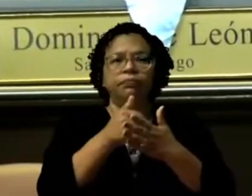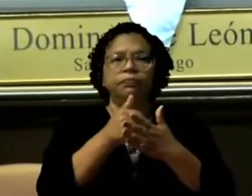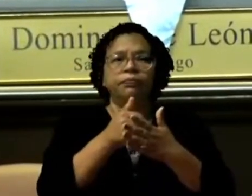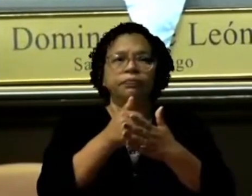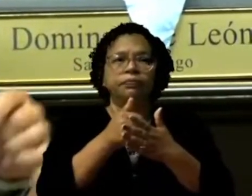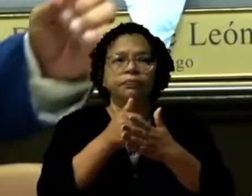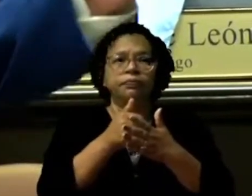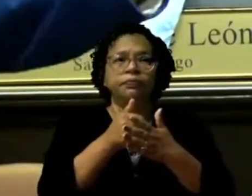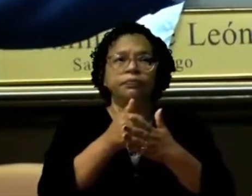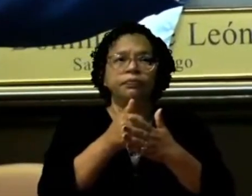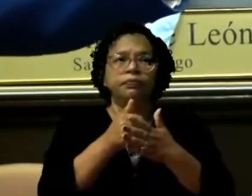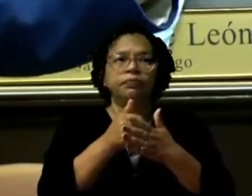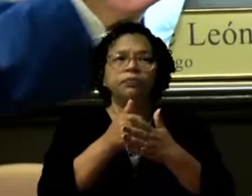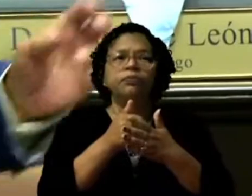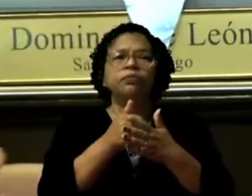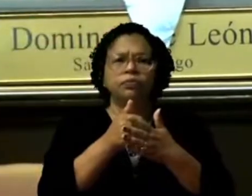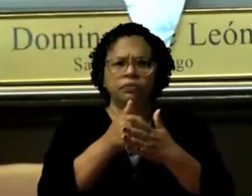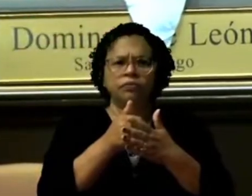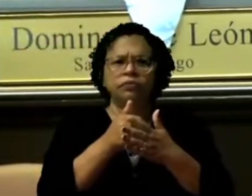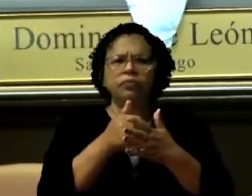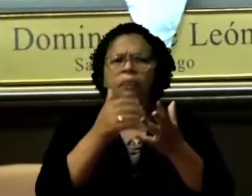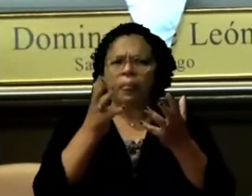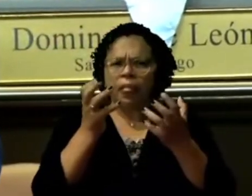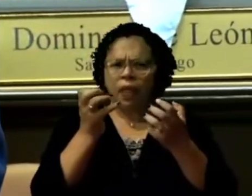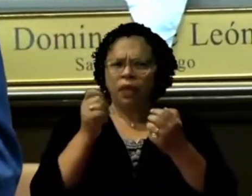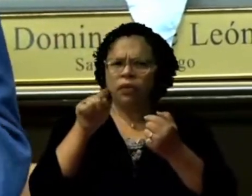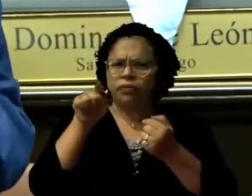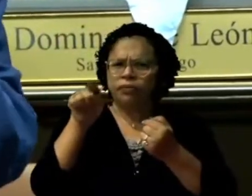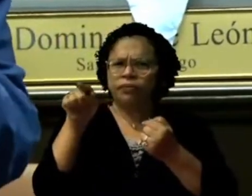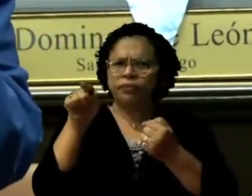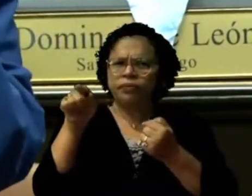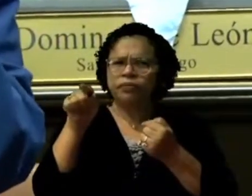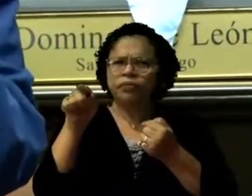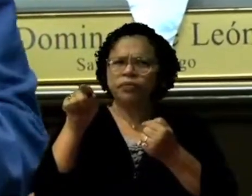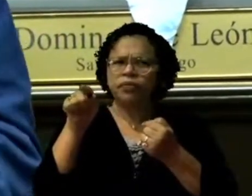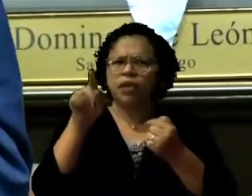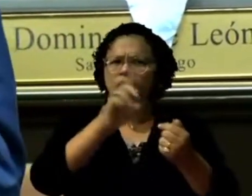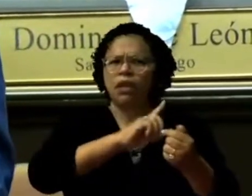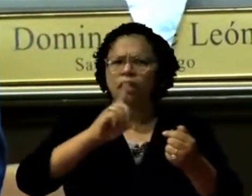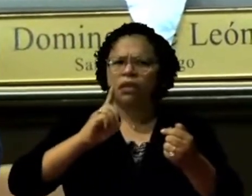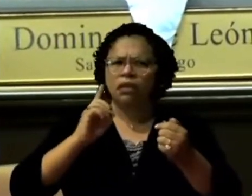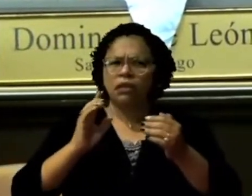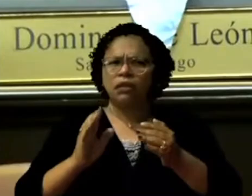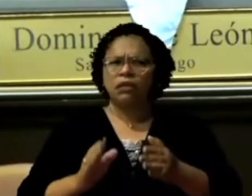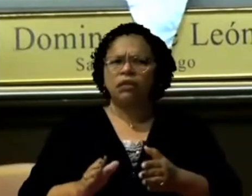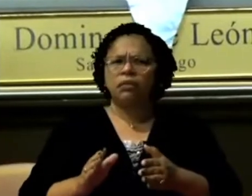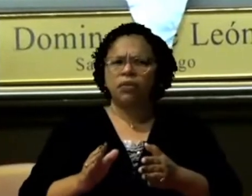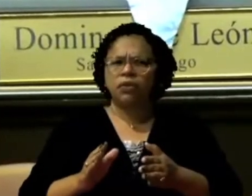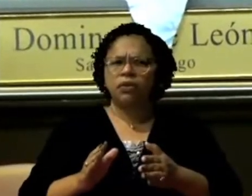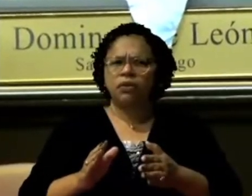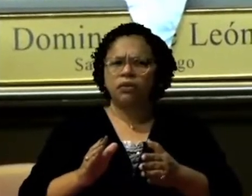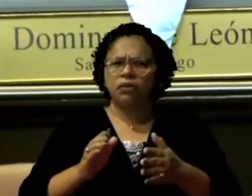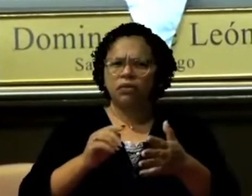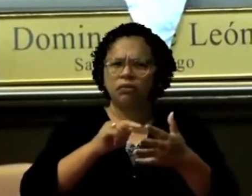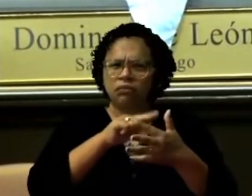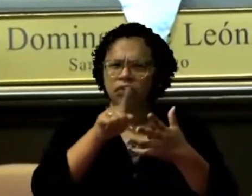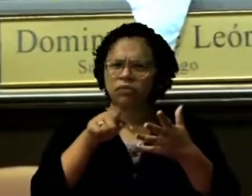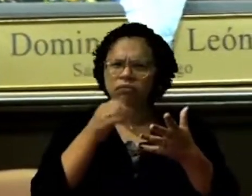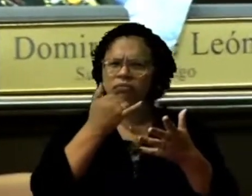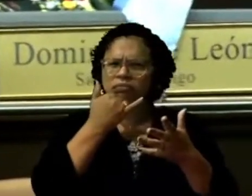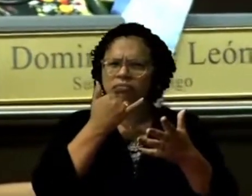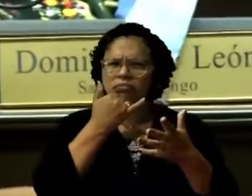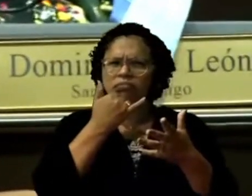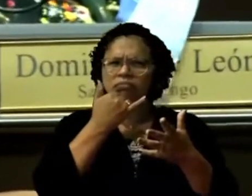aclarar al honorable diputado que dijo que habían algunos problemitas.